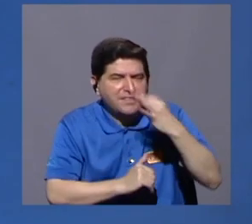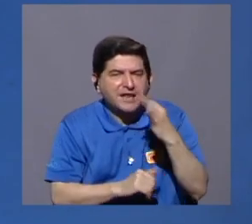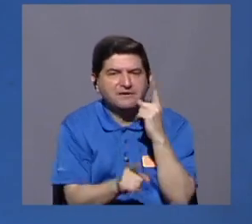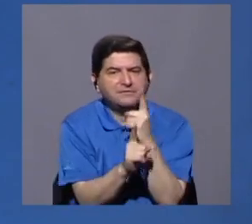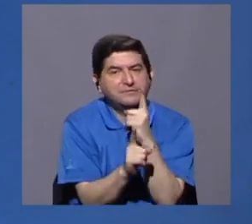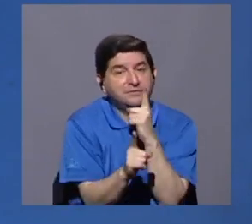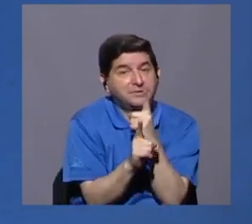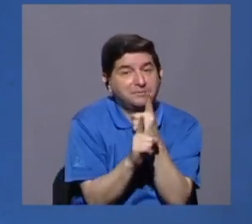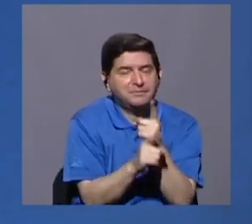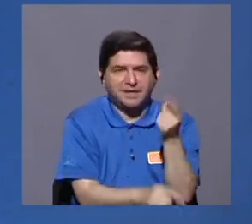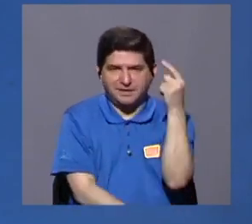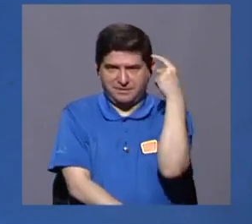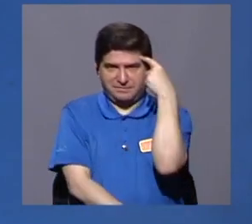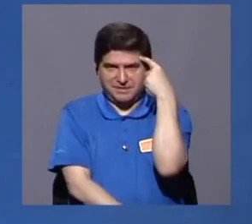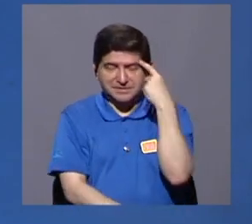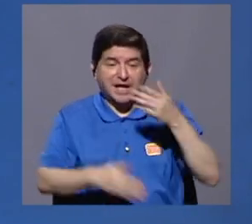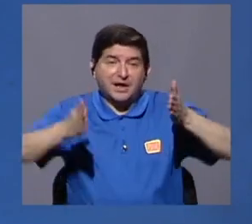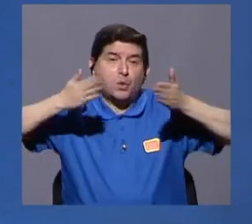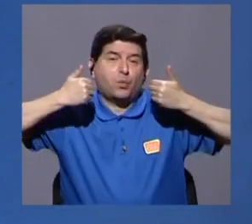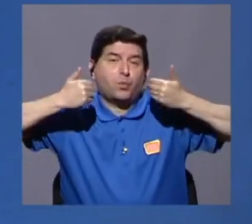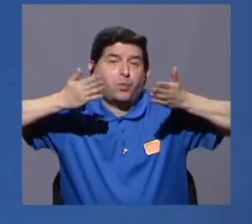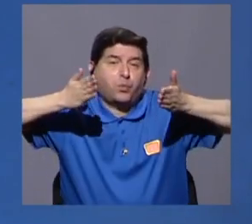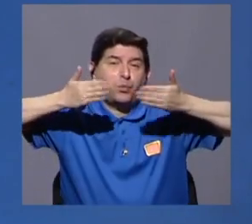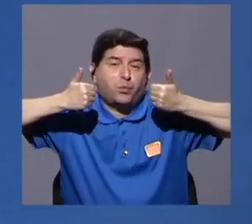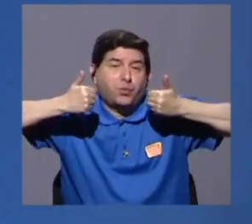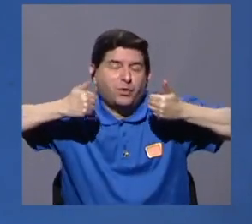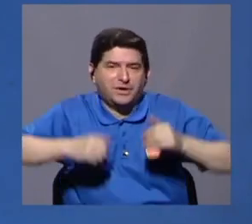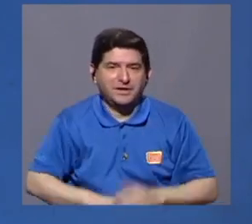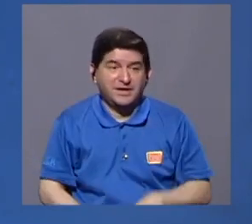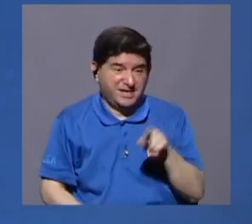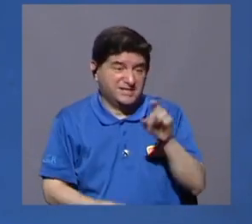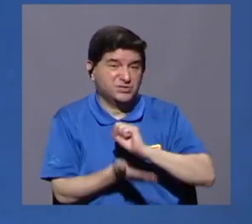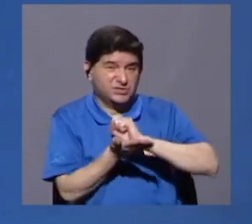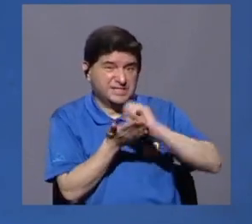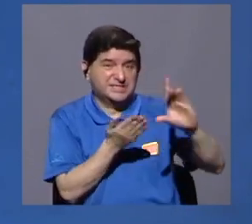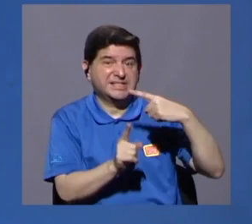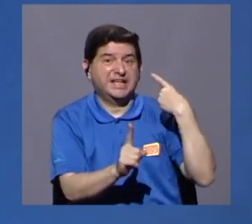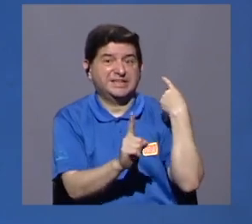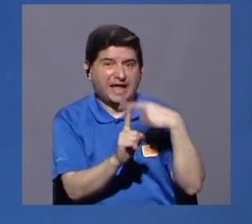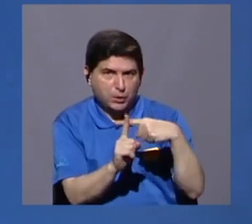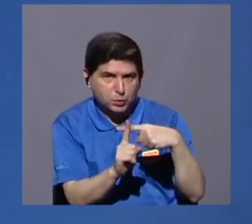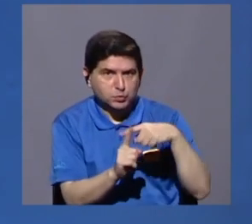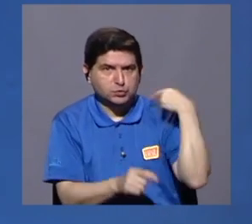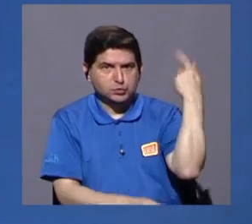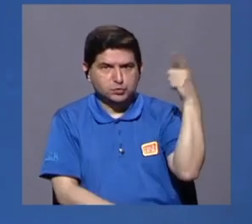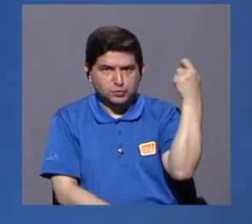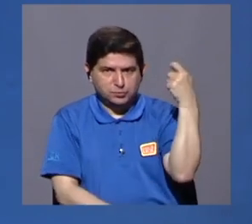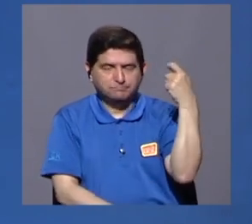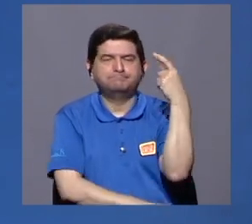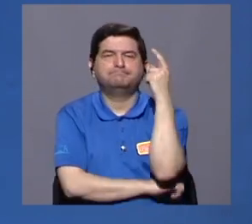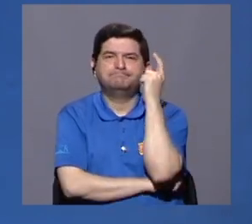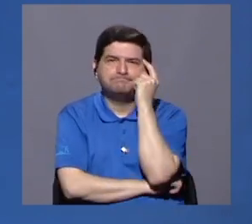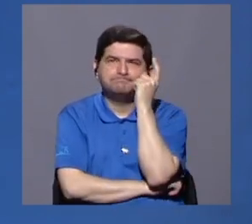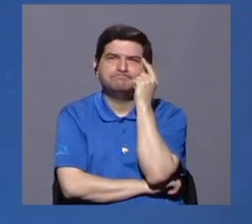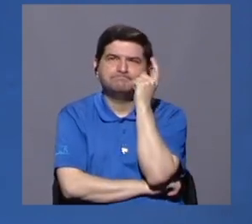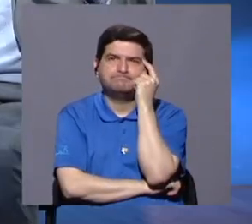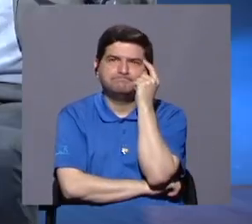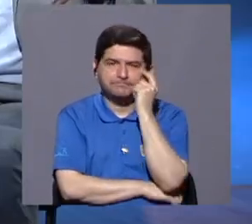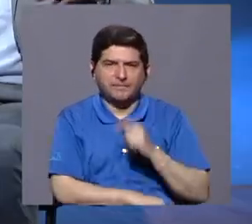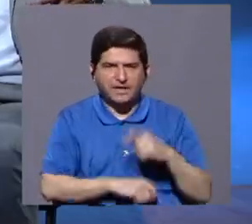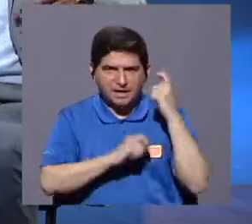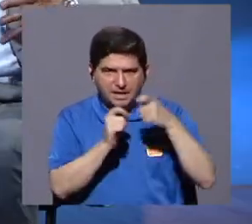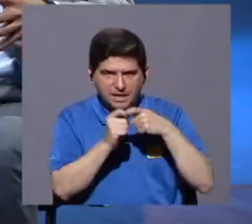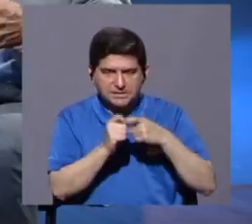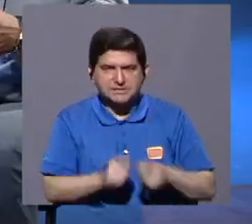adecuada tomando en cuenta los vientos verdad porque está situado en santa cruz de guanacaste entonces había que tomar en cuenta los propiamente